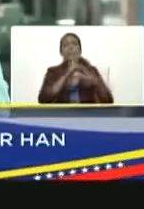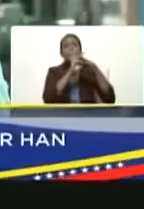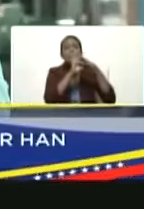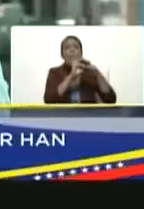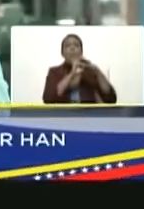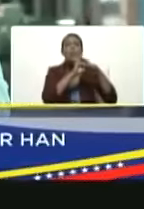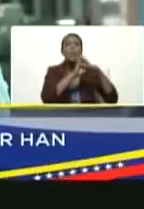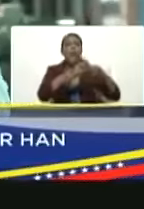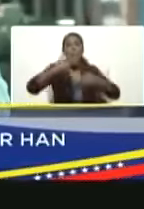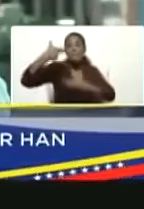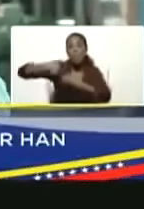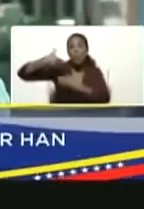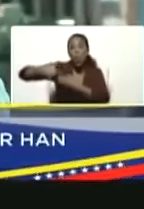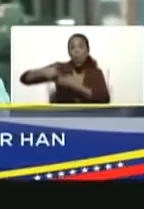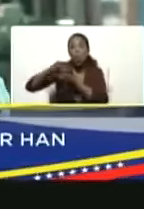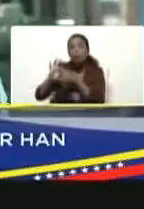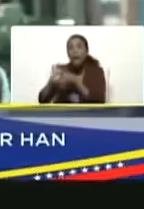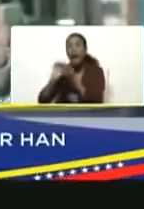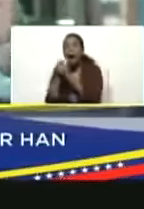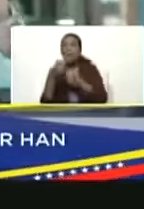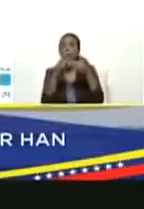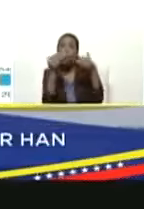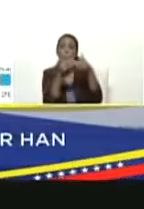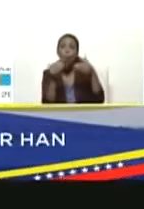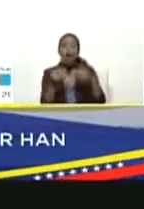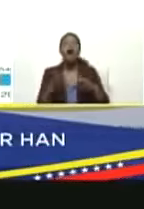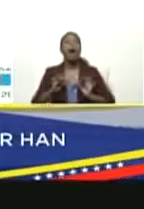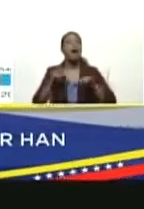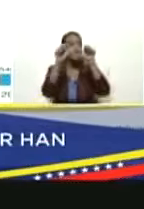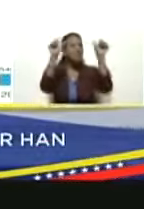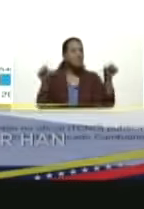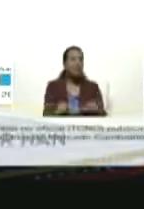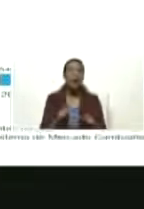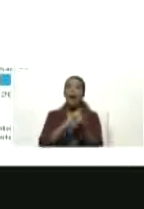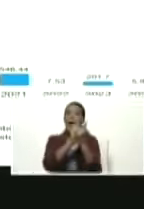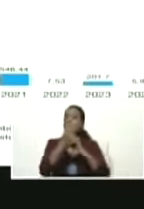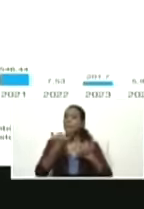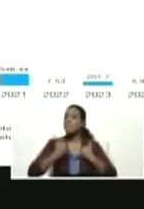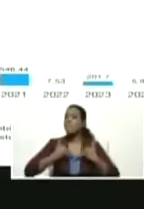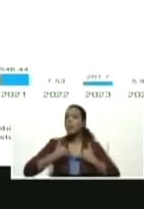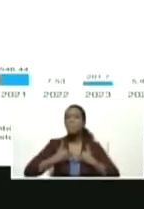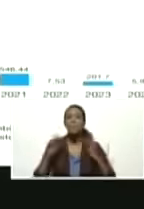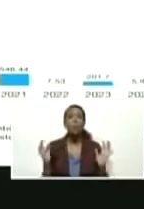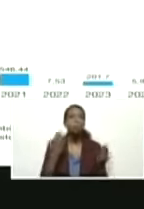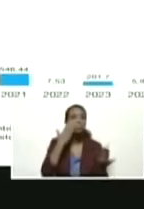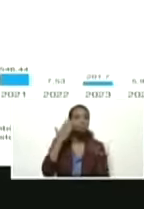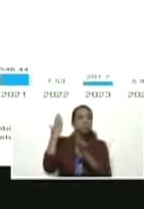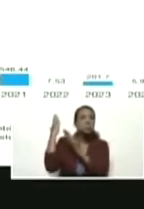del chorro petrolero. Construimos un nuevo sistema cambiario.